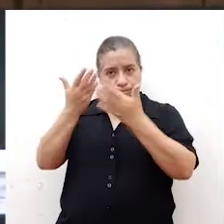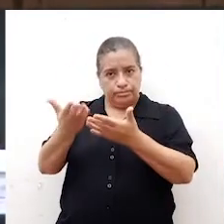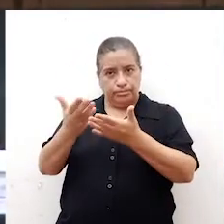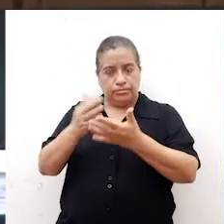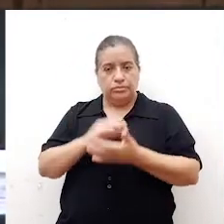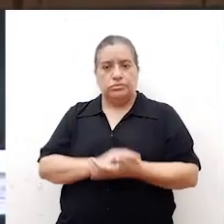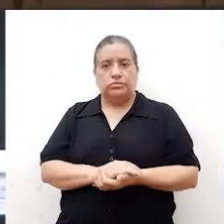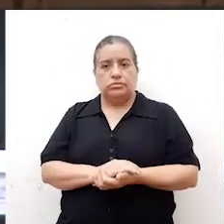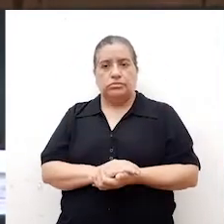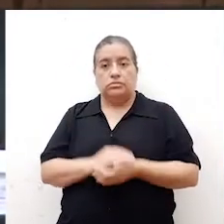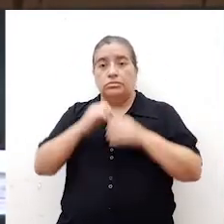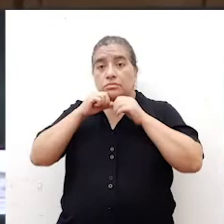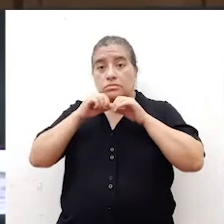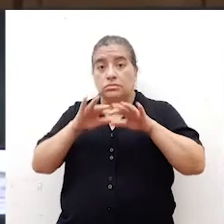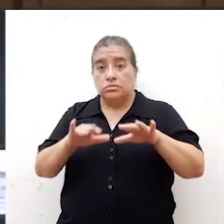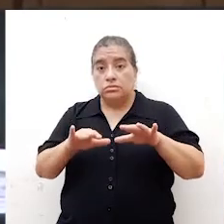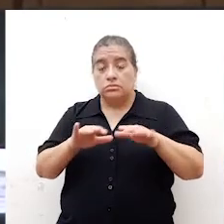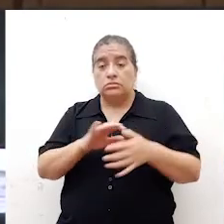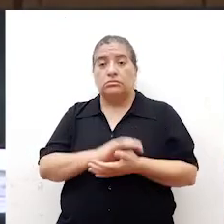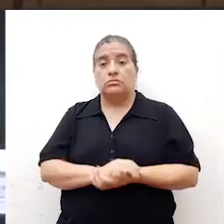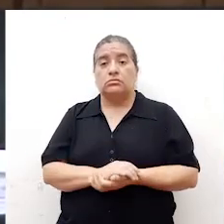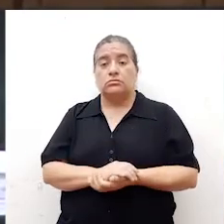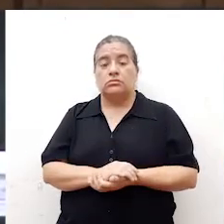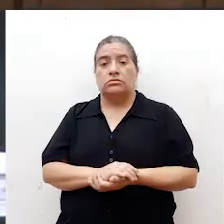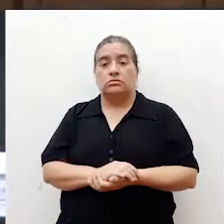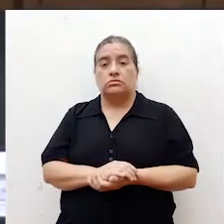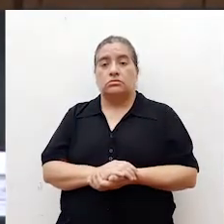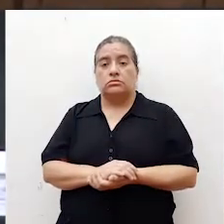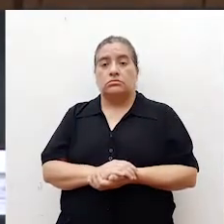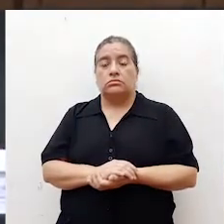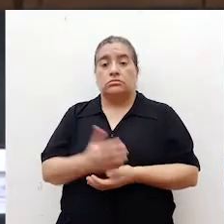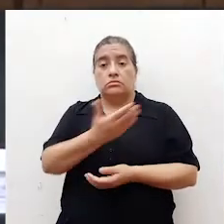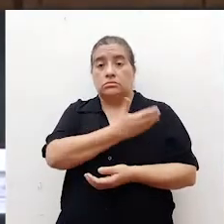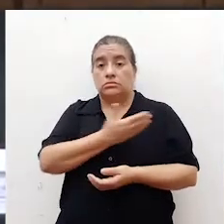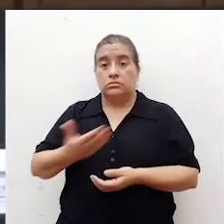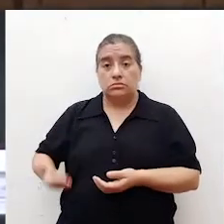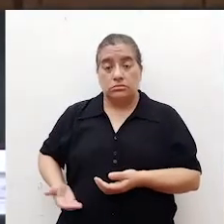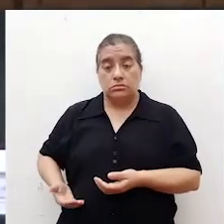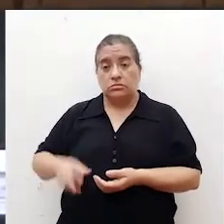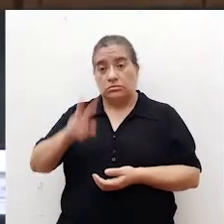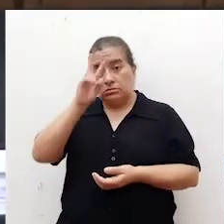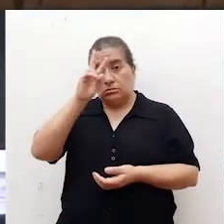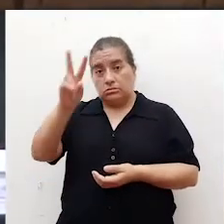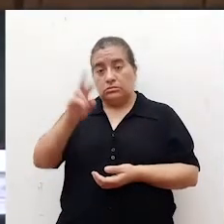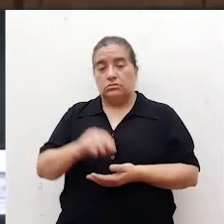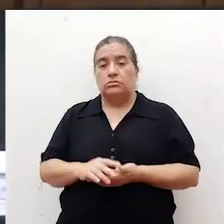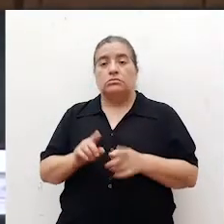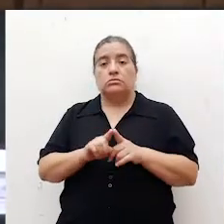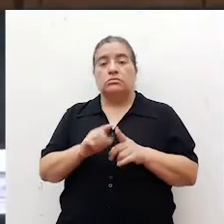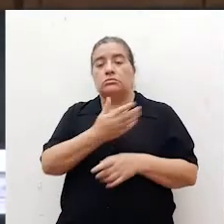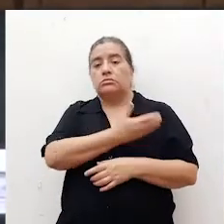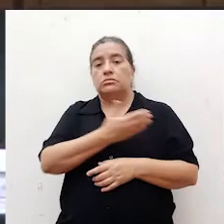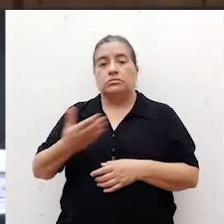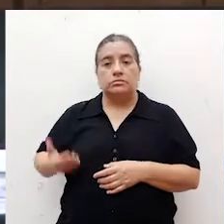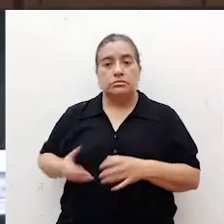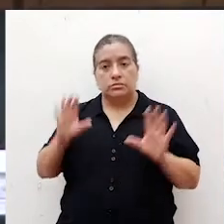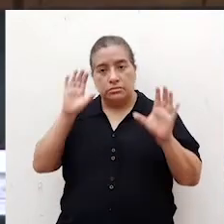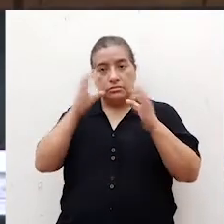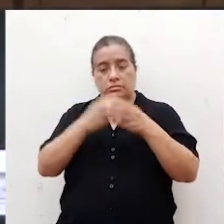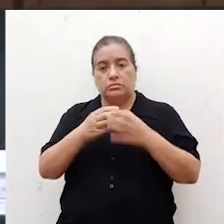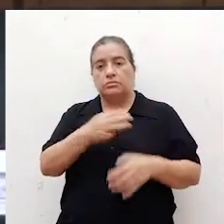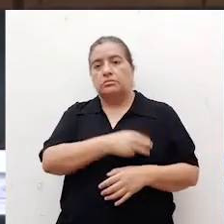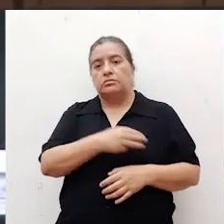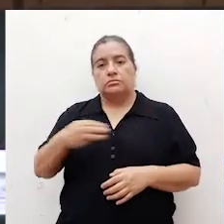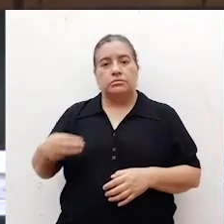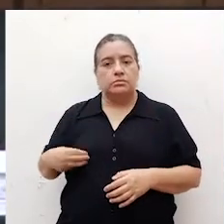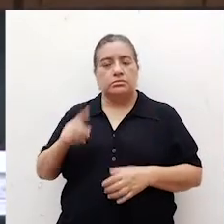de mecanismo de articulación, pero queremos también que se